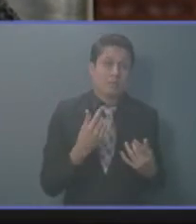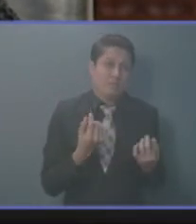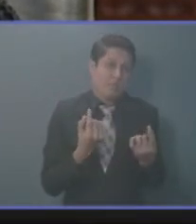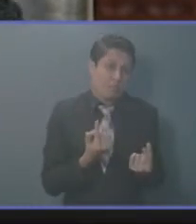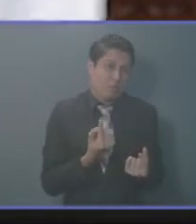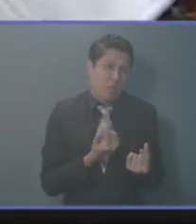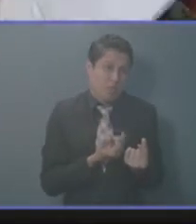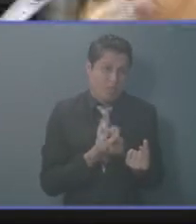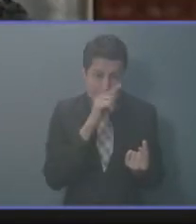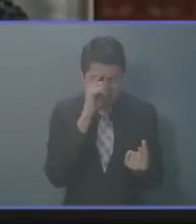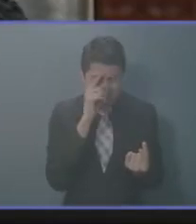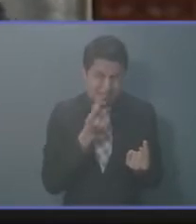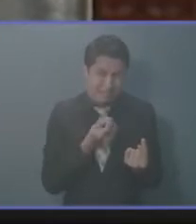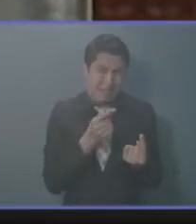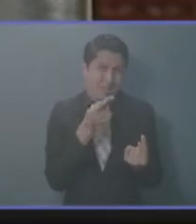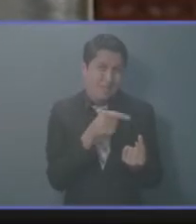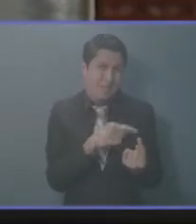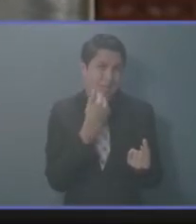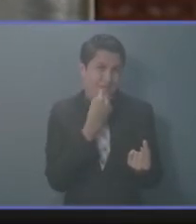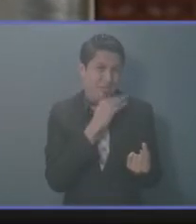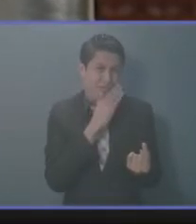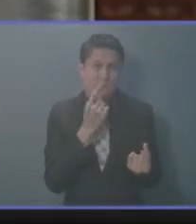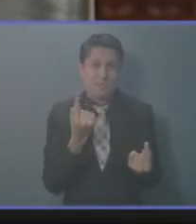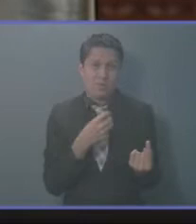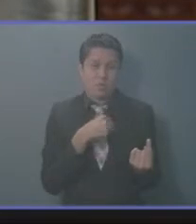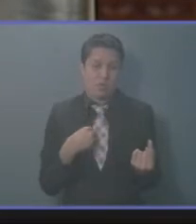ser afectados por la enfermedad.